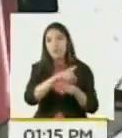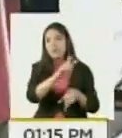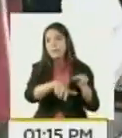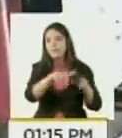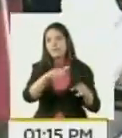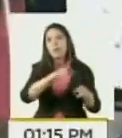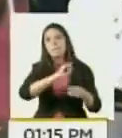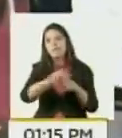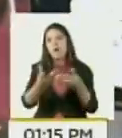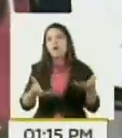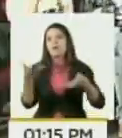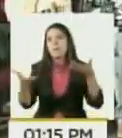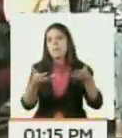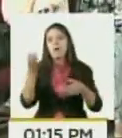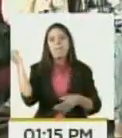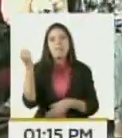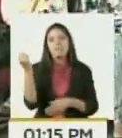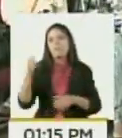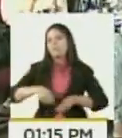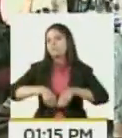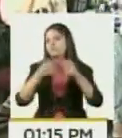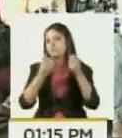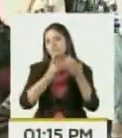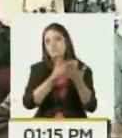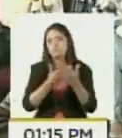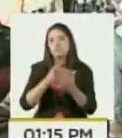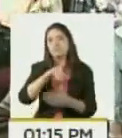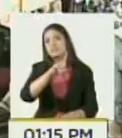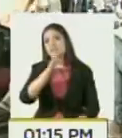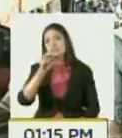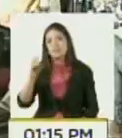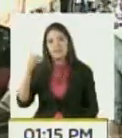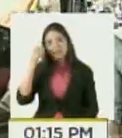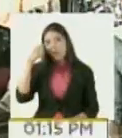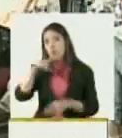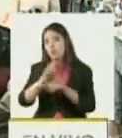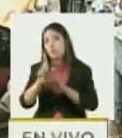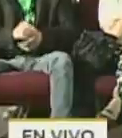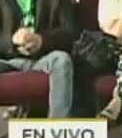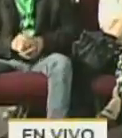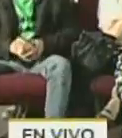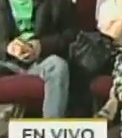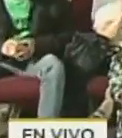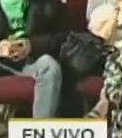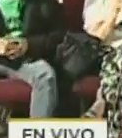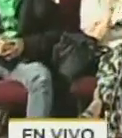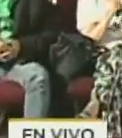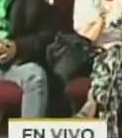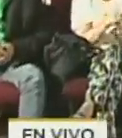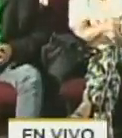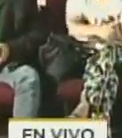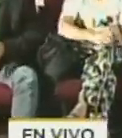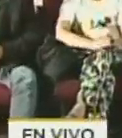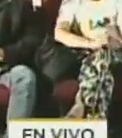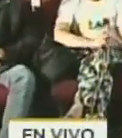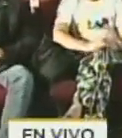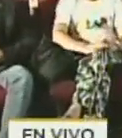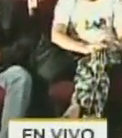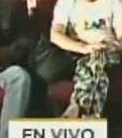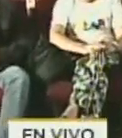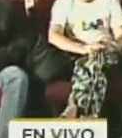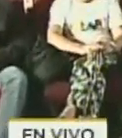mandado a quemar, a matar, a destruir en los últimos 100 días. Solo la constituyente puede. Solo la constituyente es la